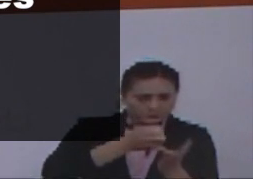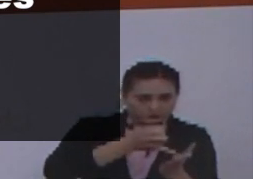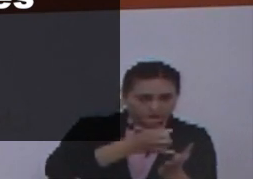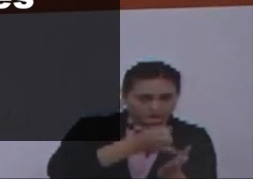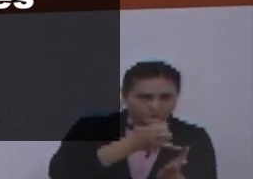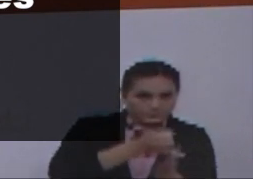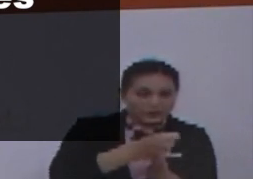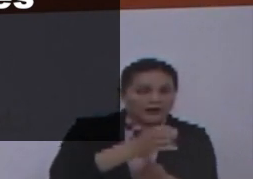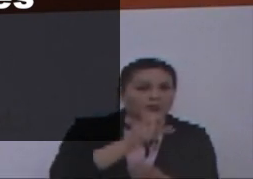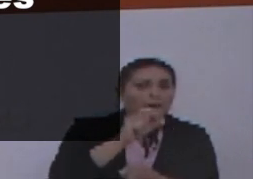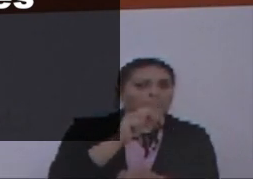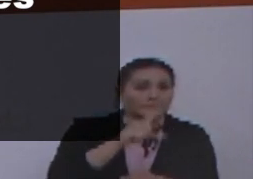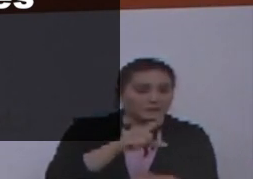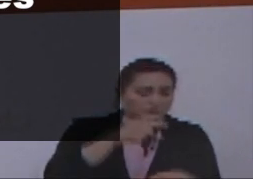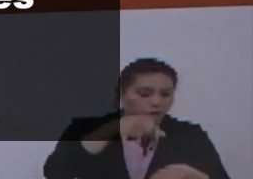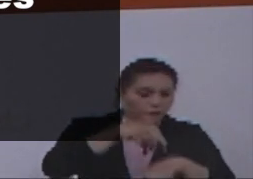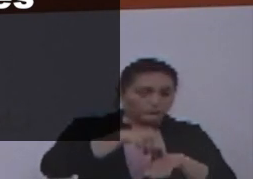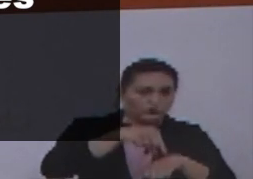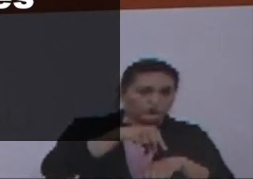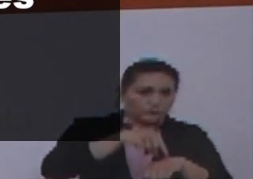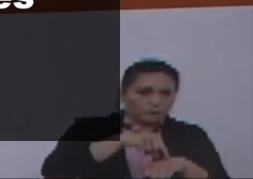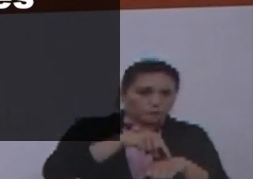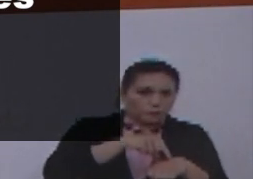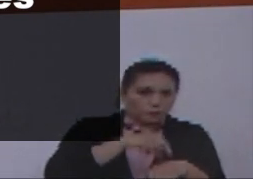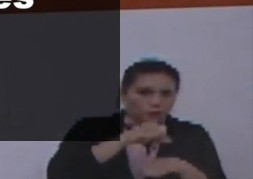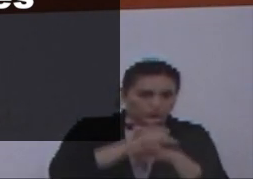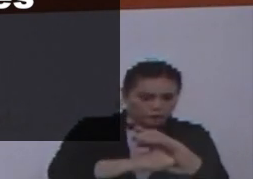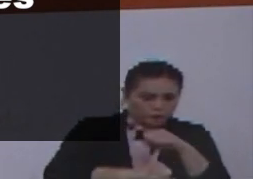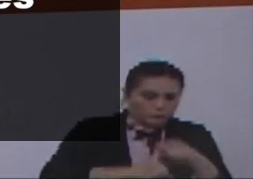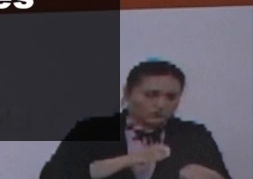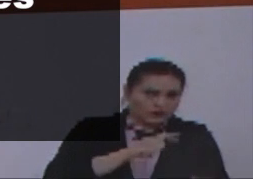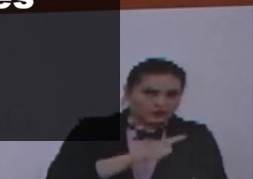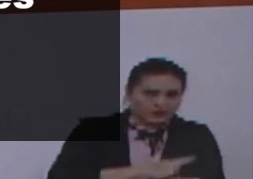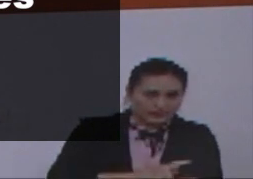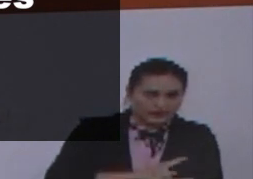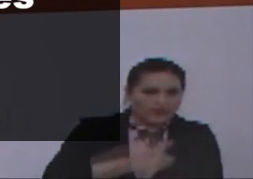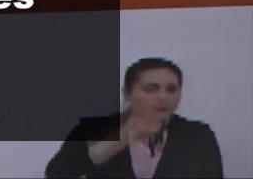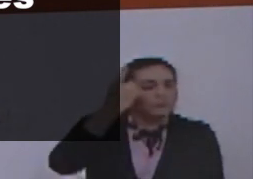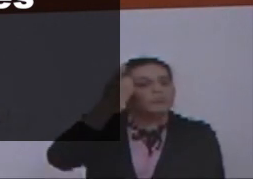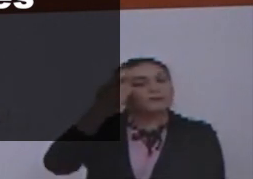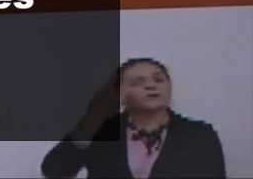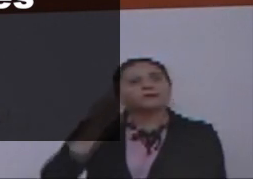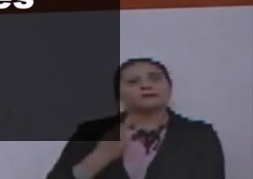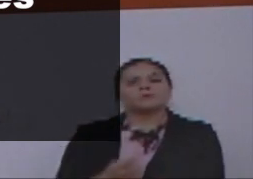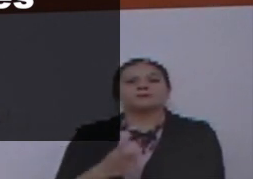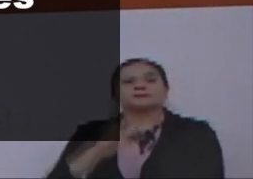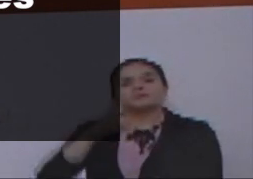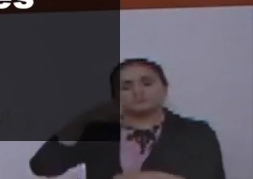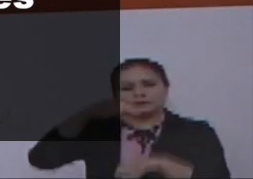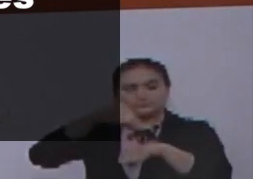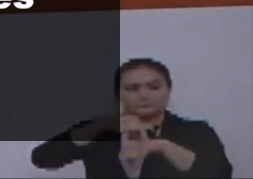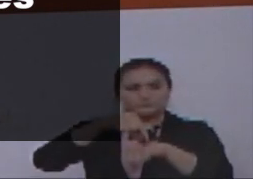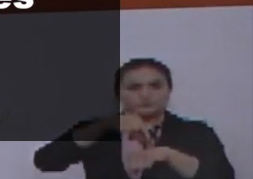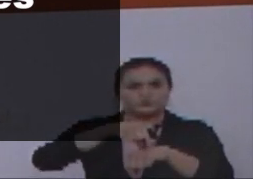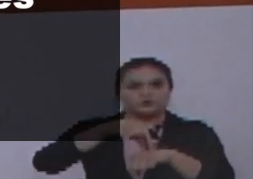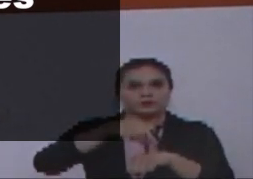de Hábitat Rosa María Reyes Moreno, en la Facultad de Psicología Omar Sánchez Armas Capelo, en la Facultad